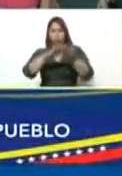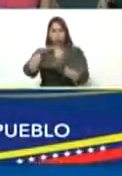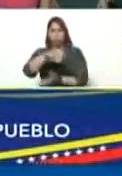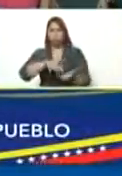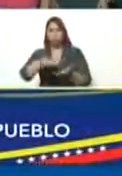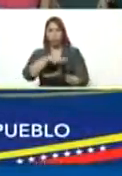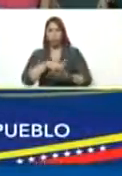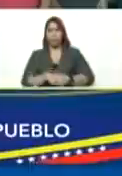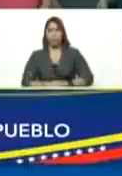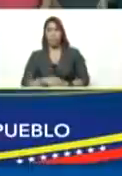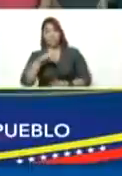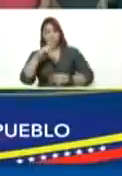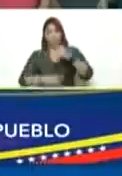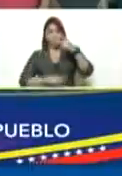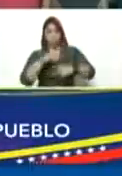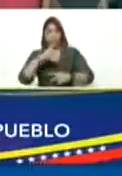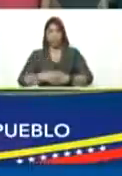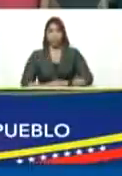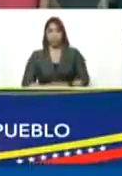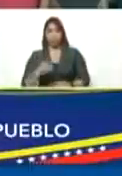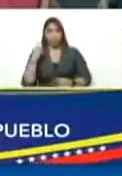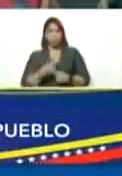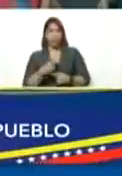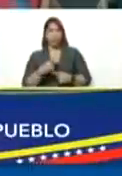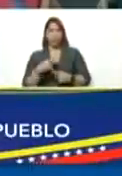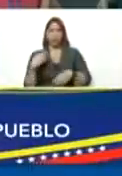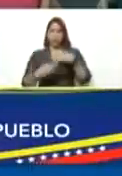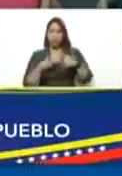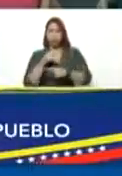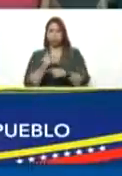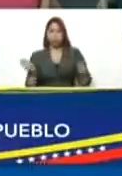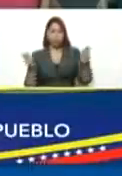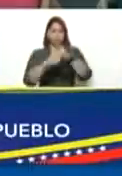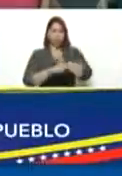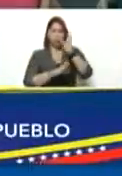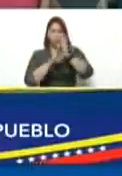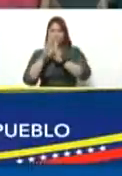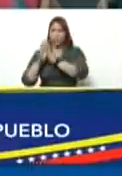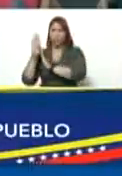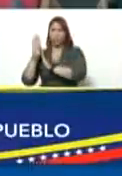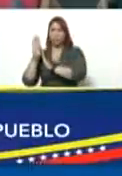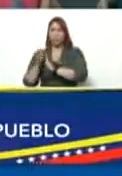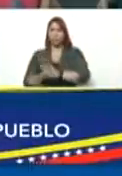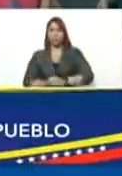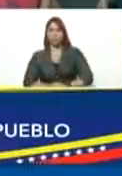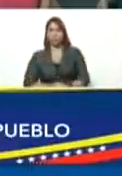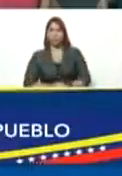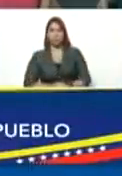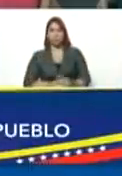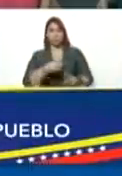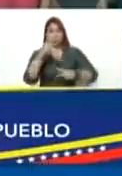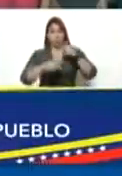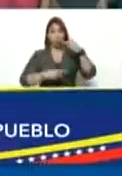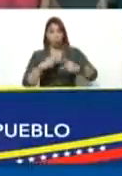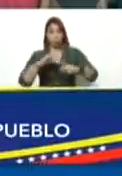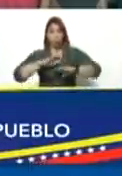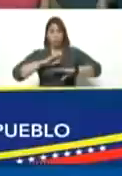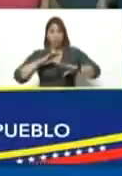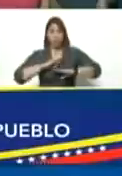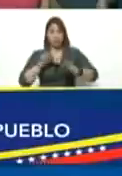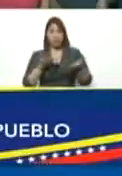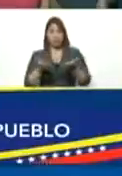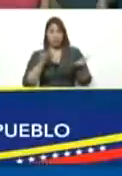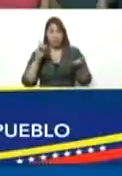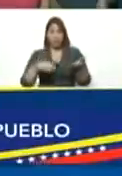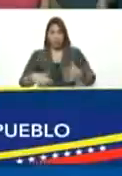problemas productivos. Tenemos que revolucionar el ritmo de crecimiento en la producción de bienes y servicios y